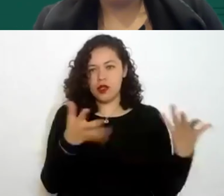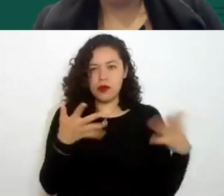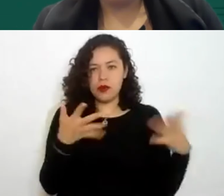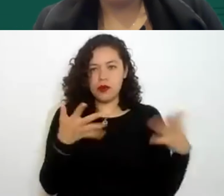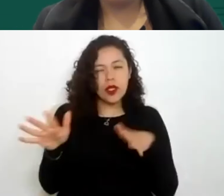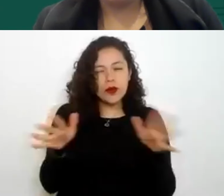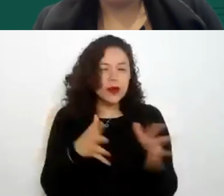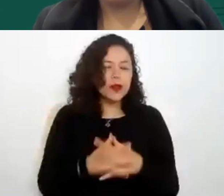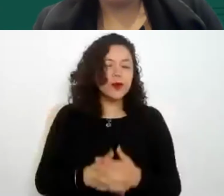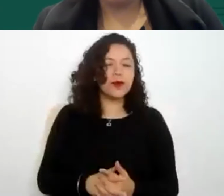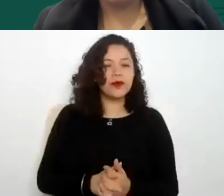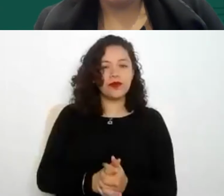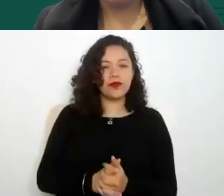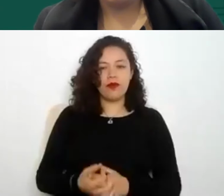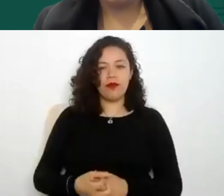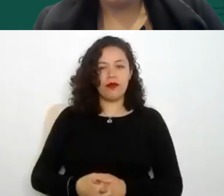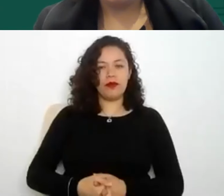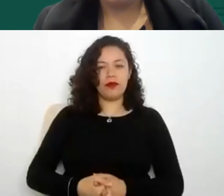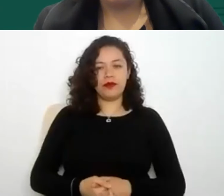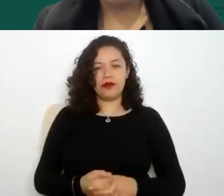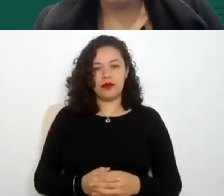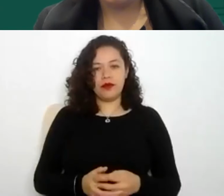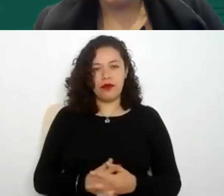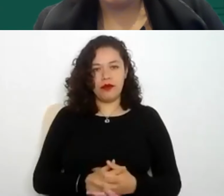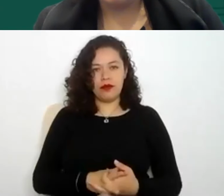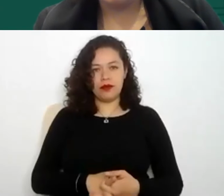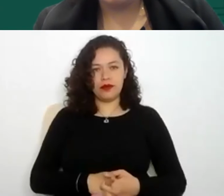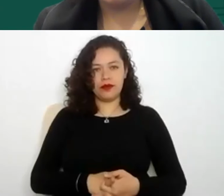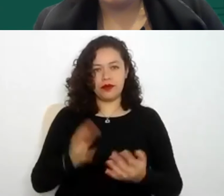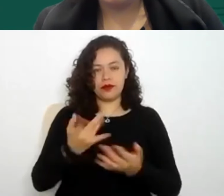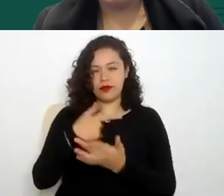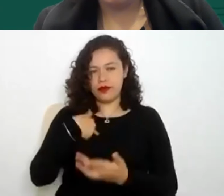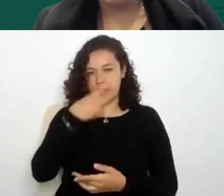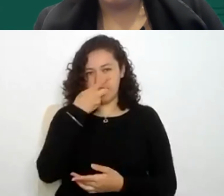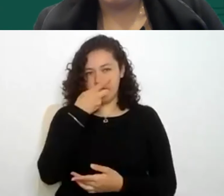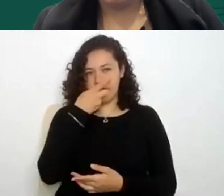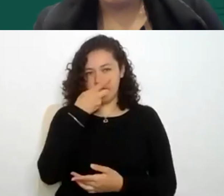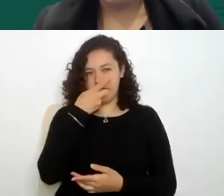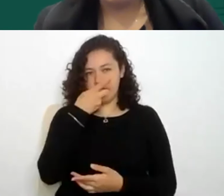Ahorita te contesto a ti, Isabel, en ese sentido, pero, perdón, Angélica, en invertir...